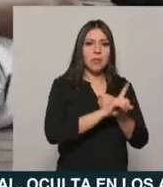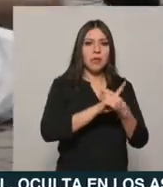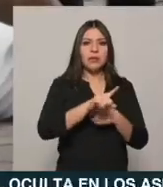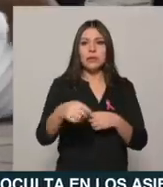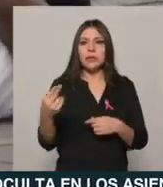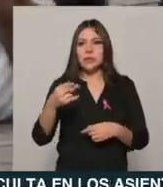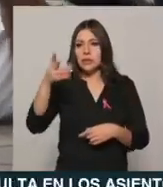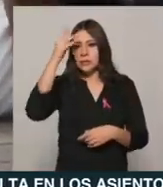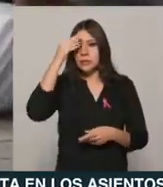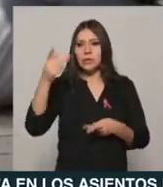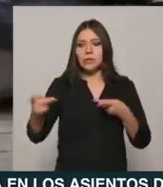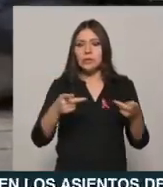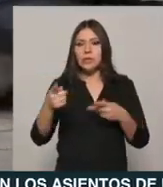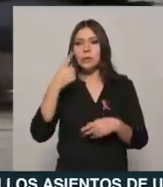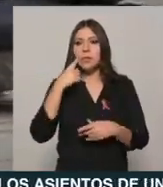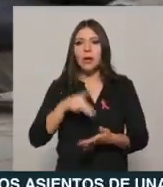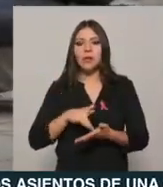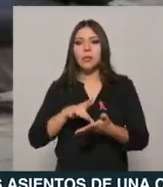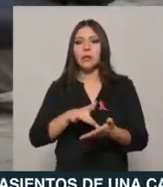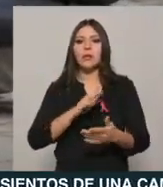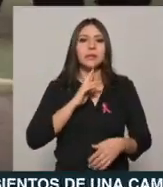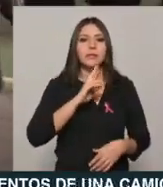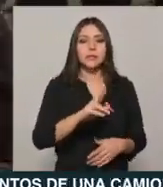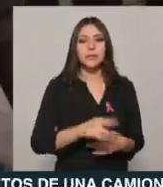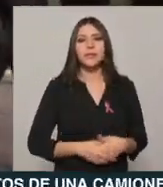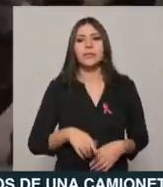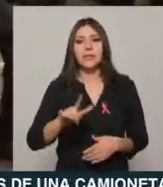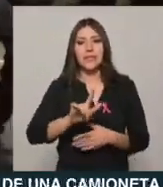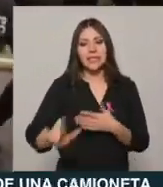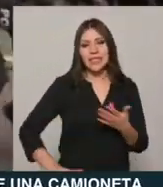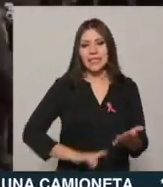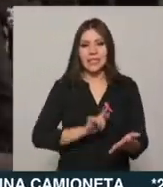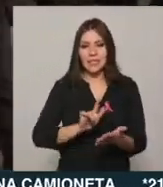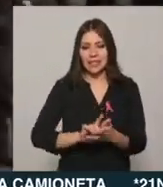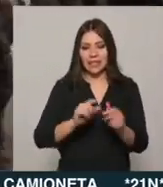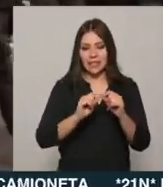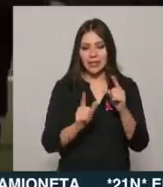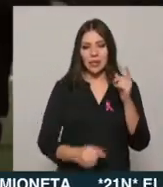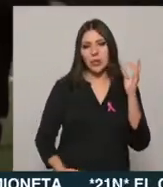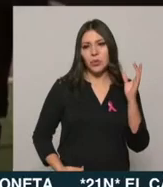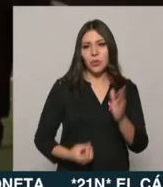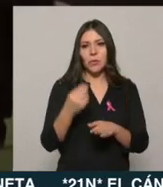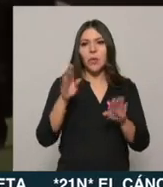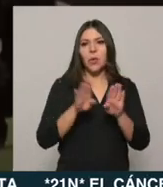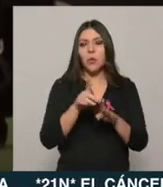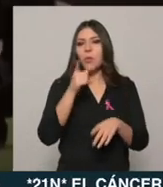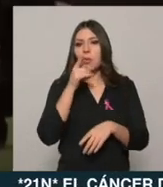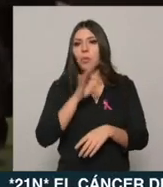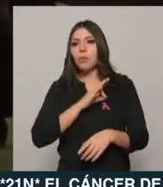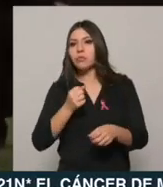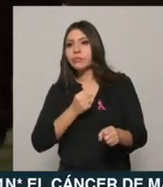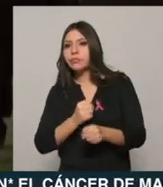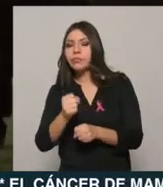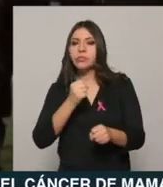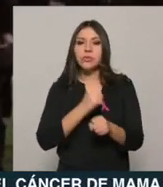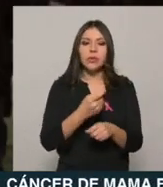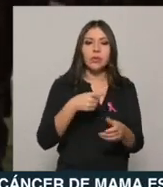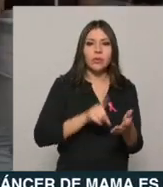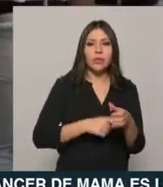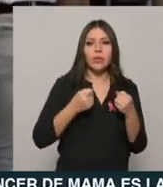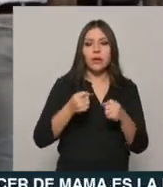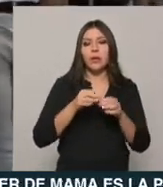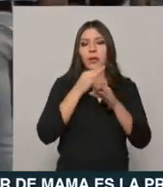responder. La nueva Ley Nacional sobre el Uso de la Fuerza, publicada en el Diario Oficial de la Federación el 27 de mayo